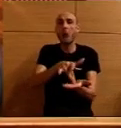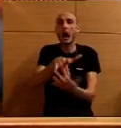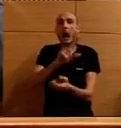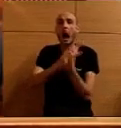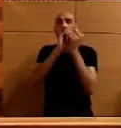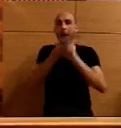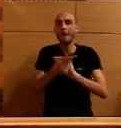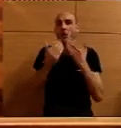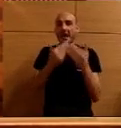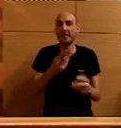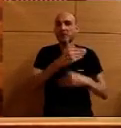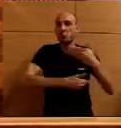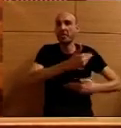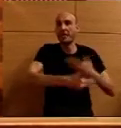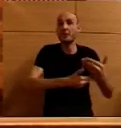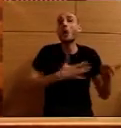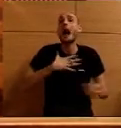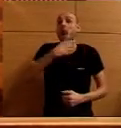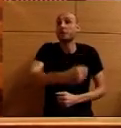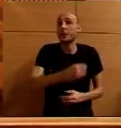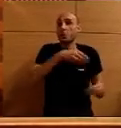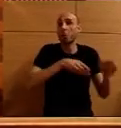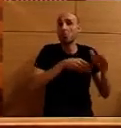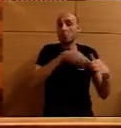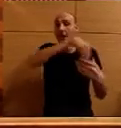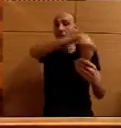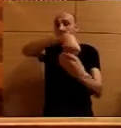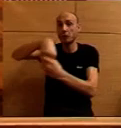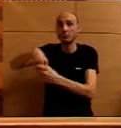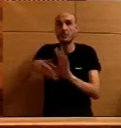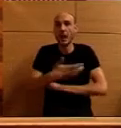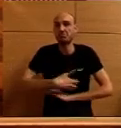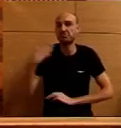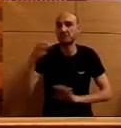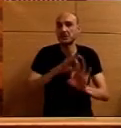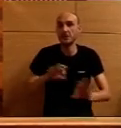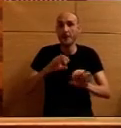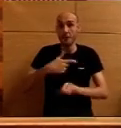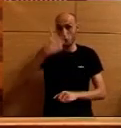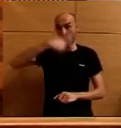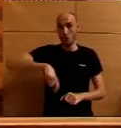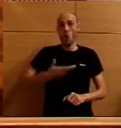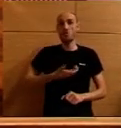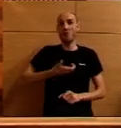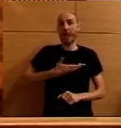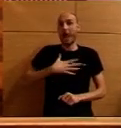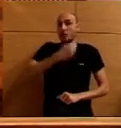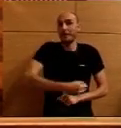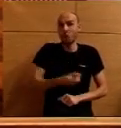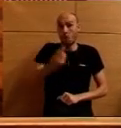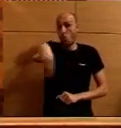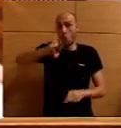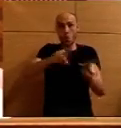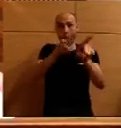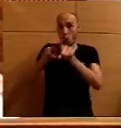este procedimiento en los ayuntamientos y ninguno nos rasgamos las vestiduras. Yo soy concejala de un ayuntamiento, igual que ustedes son alcaldes y concejales, y